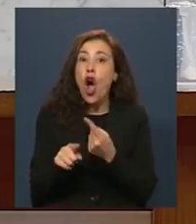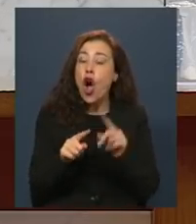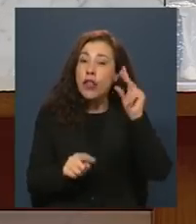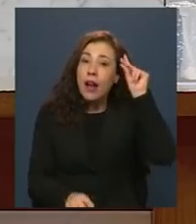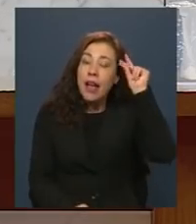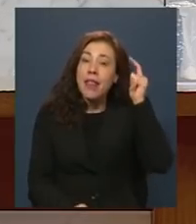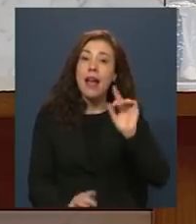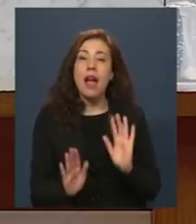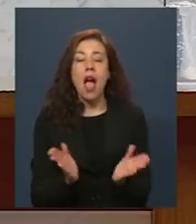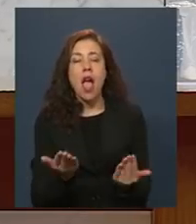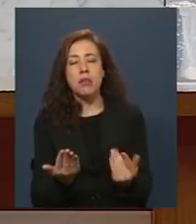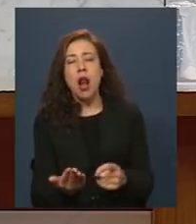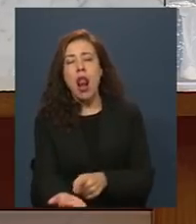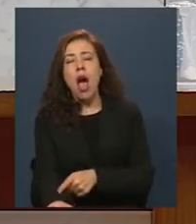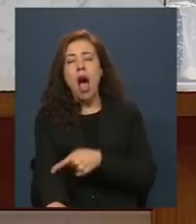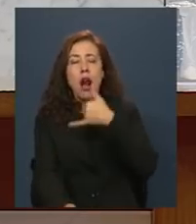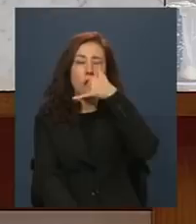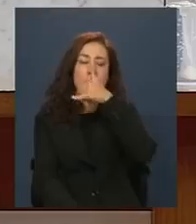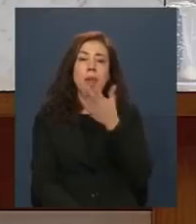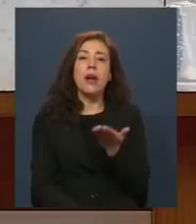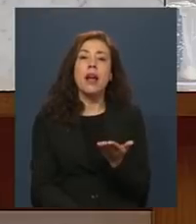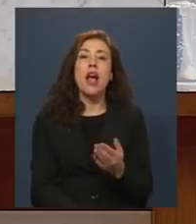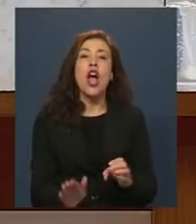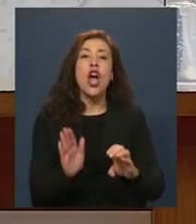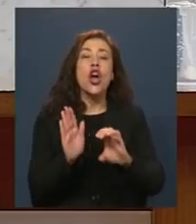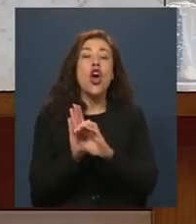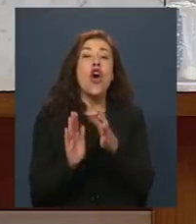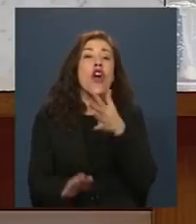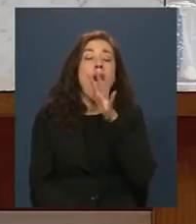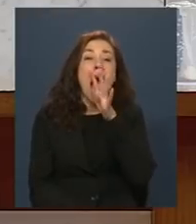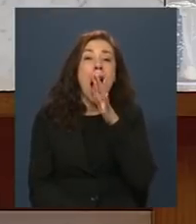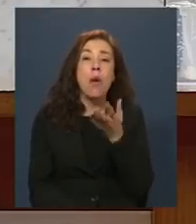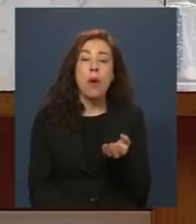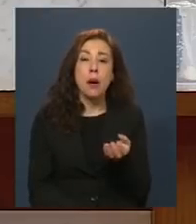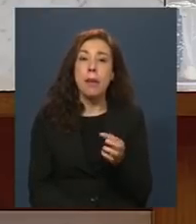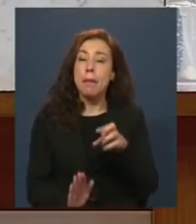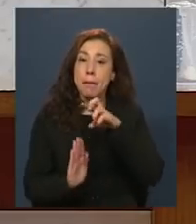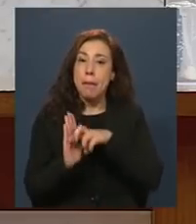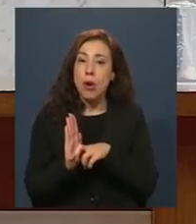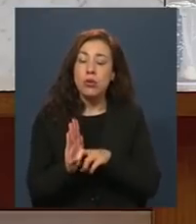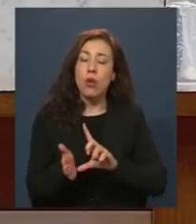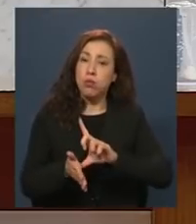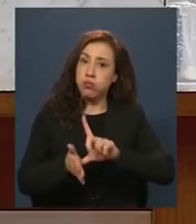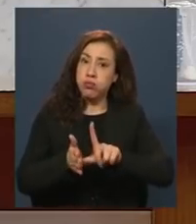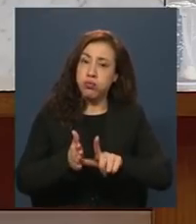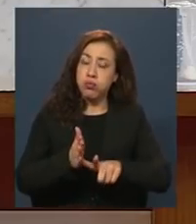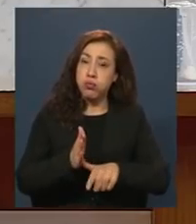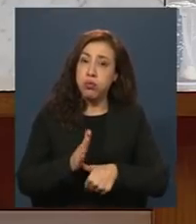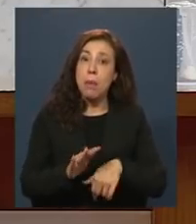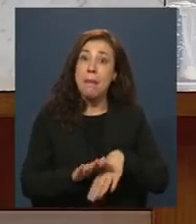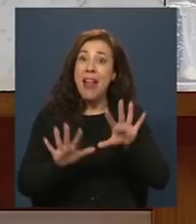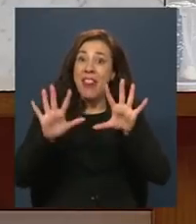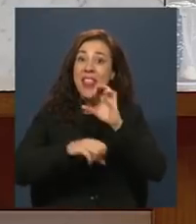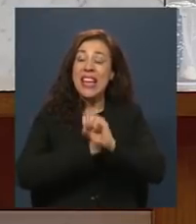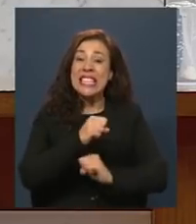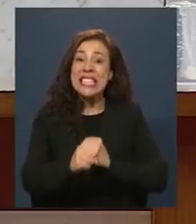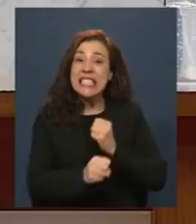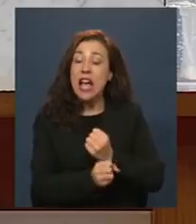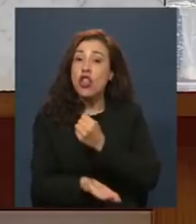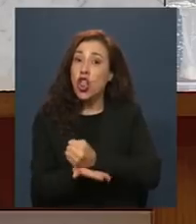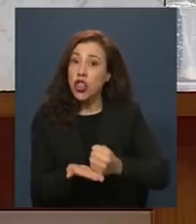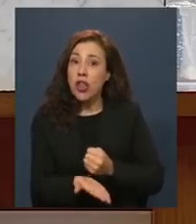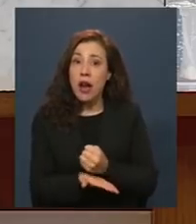iniciativa que ha esperado largo tiempo. Me refiero al Código de Aguas, proyecto que ha demorado más de 10 años en su